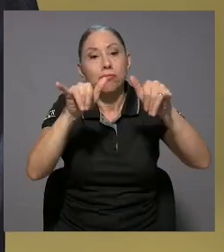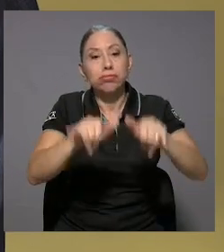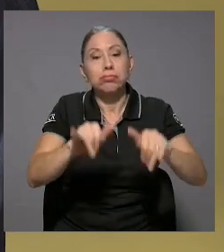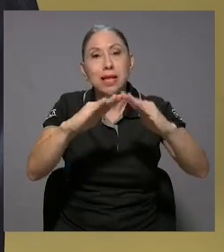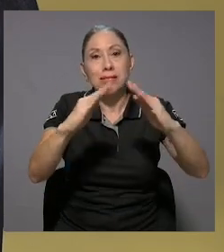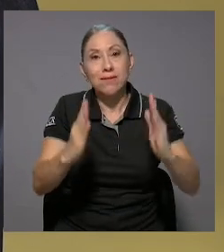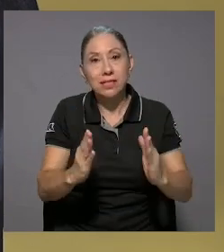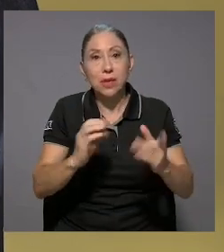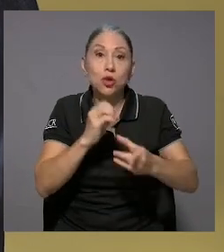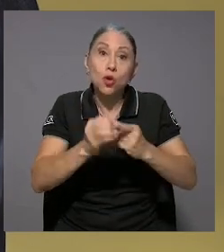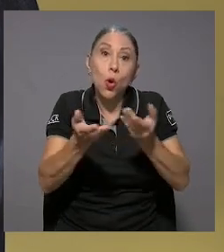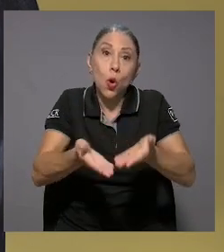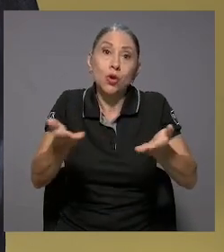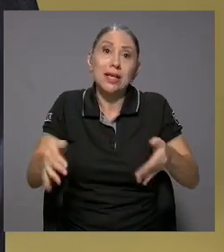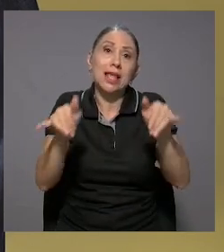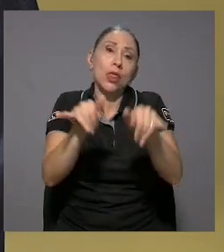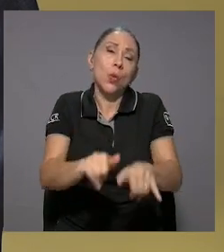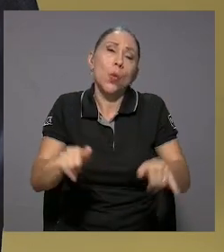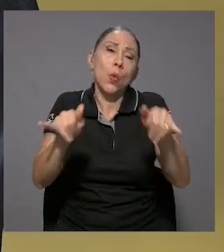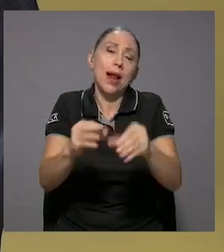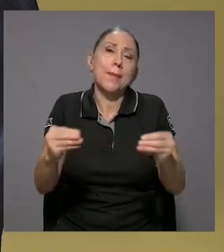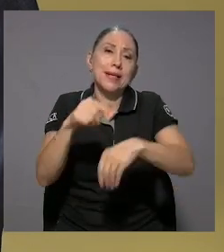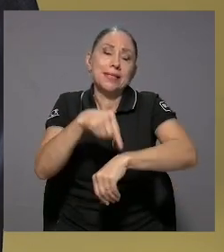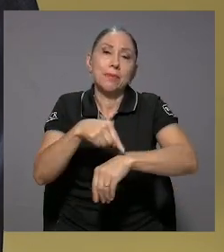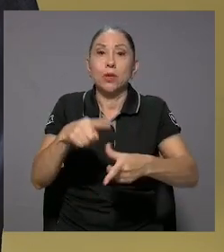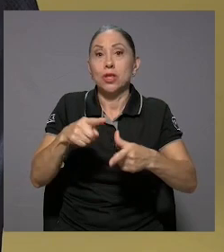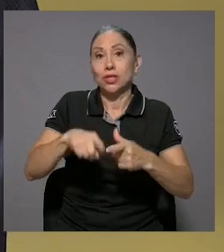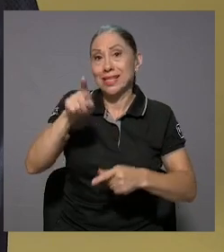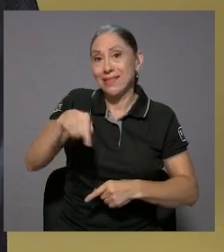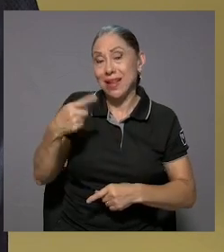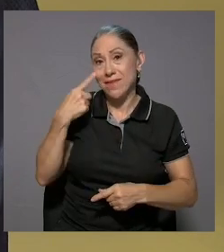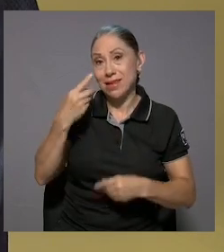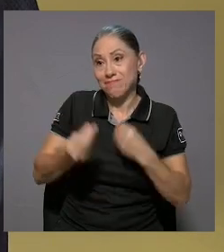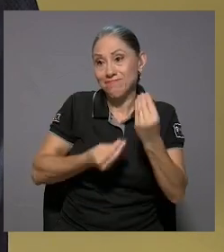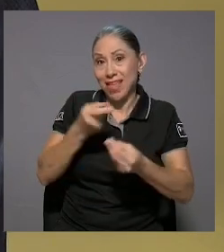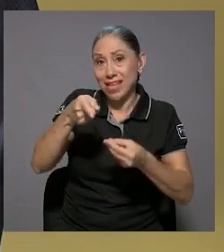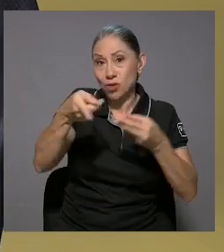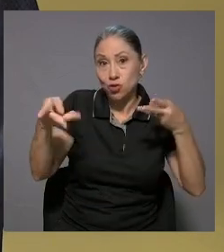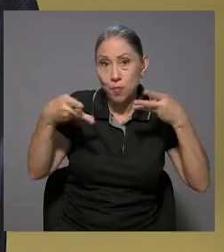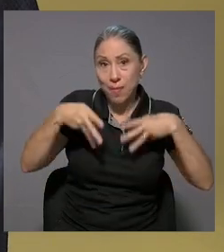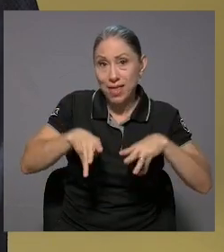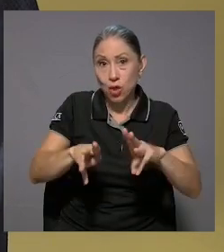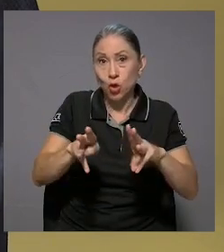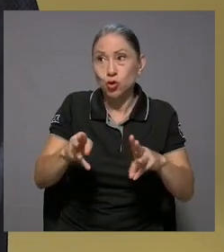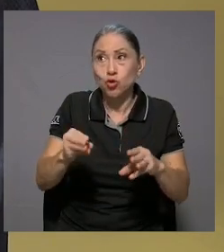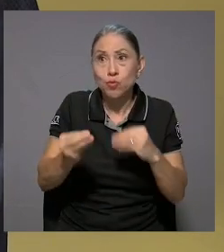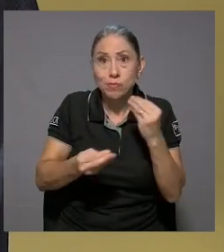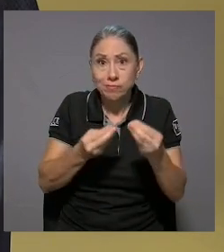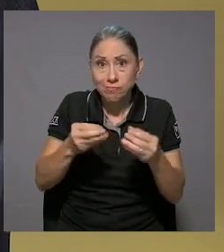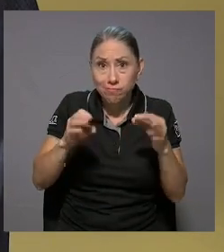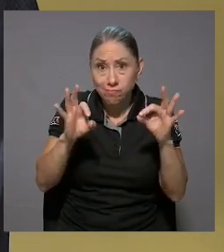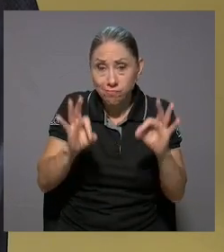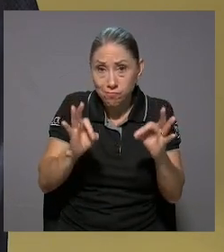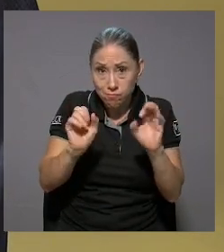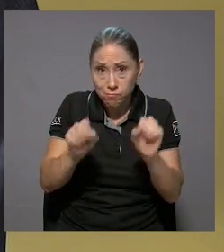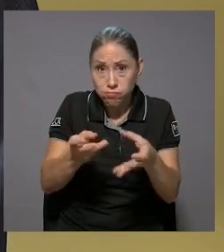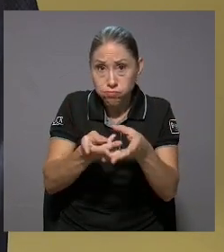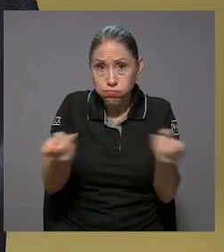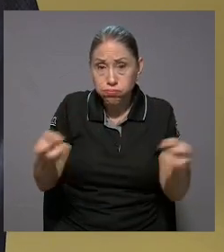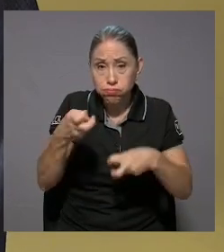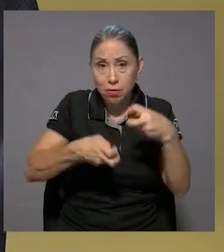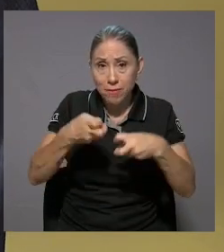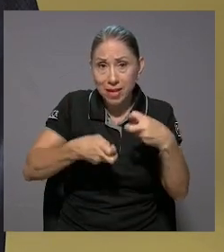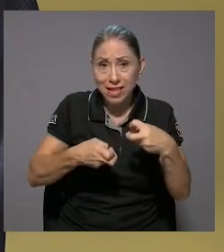más. Entonces ahí habría que ver el alcance que tienen estos métodos para esta problemática. Habría que evaluarlo.